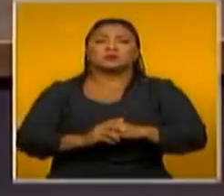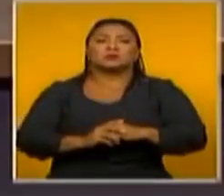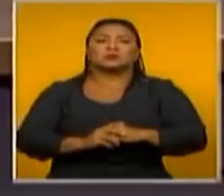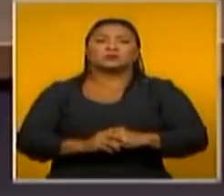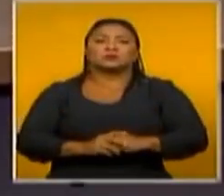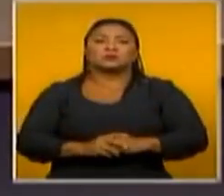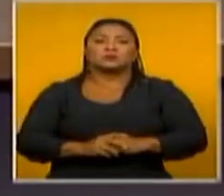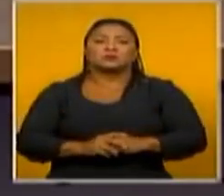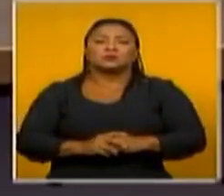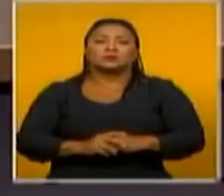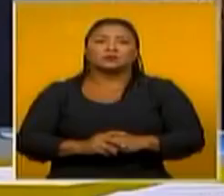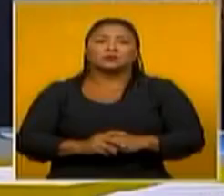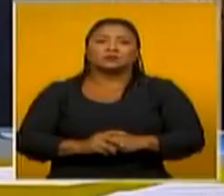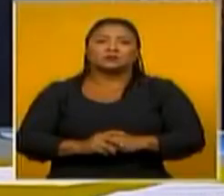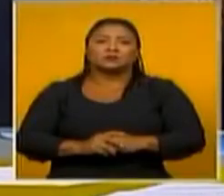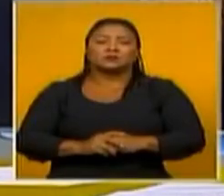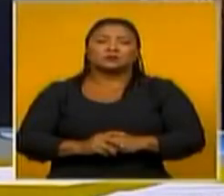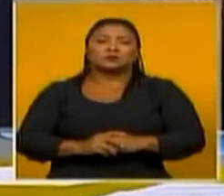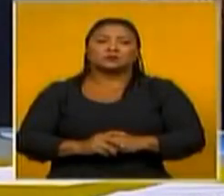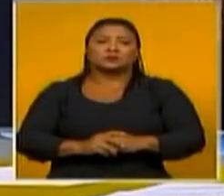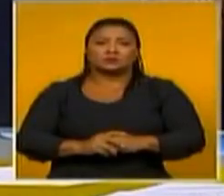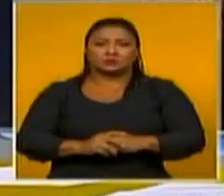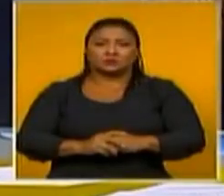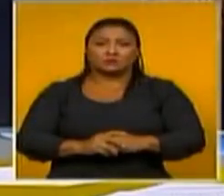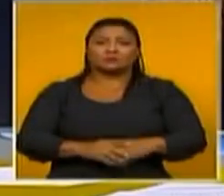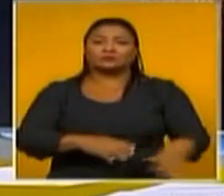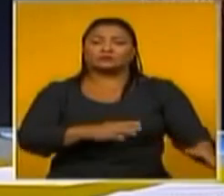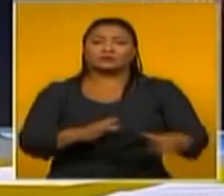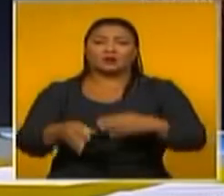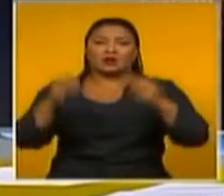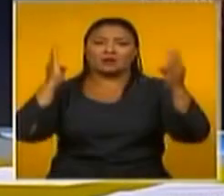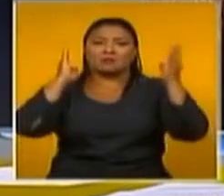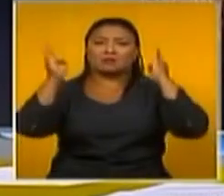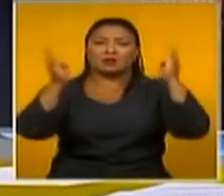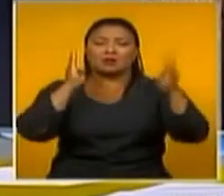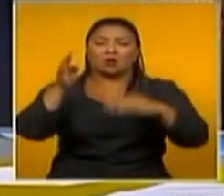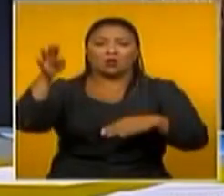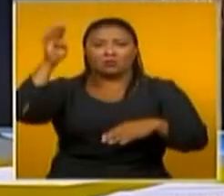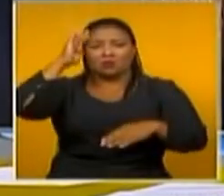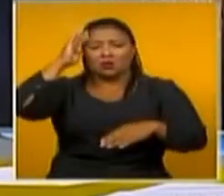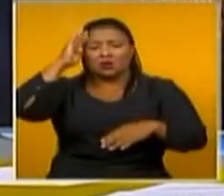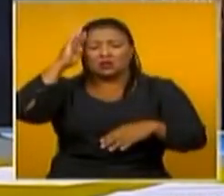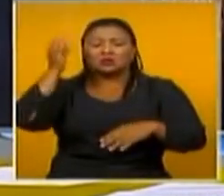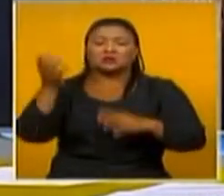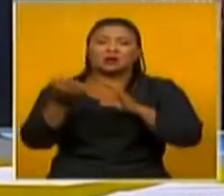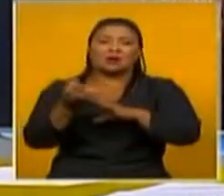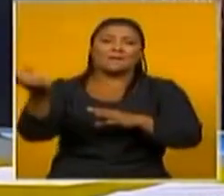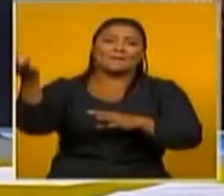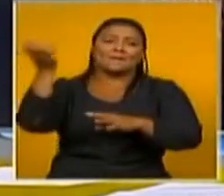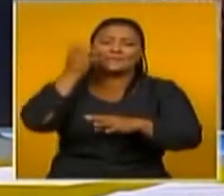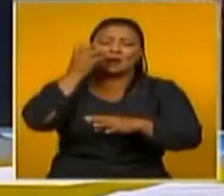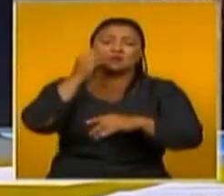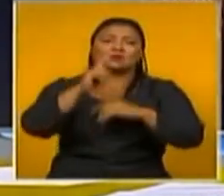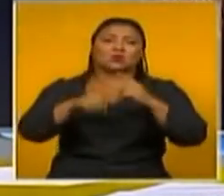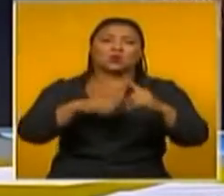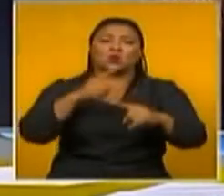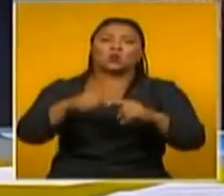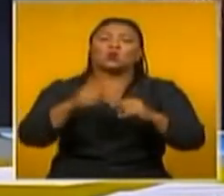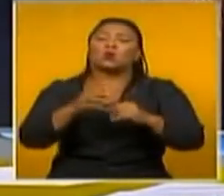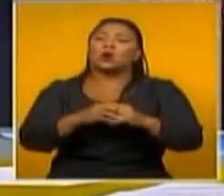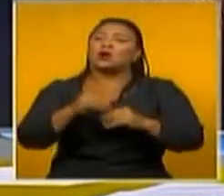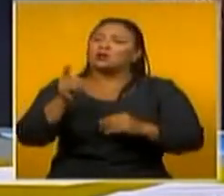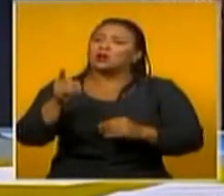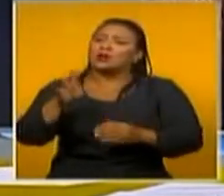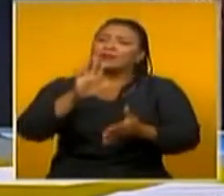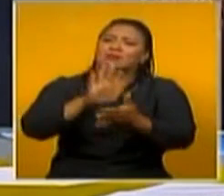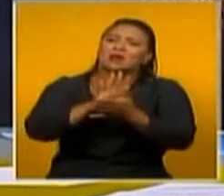Esper, Noticiero 1. Y en Babahoyo, un policía resultó herido tras recibir una pedrada en el rostro al momento que trataba de calmar